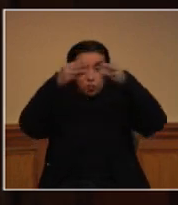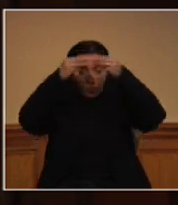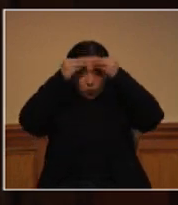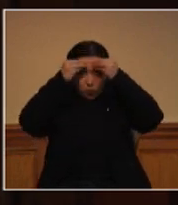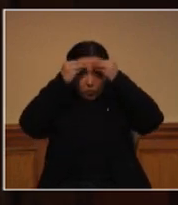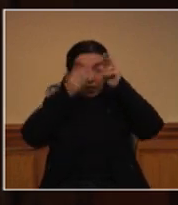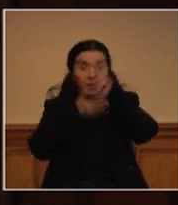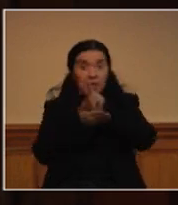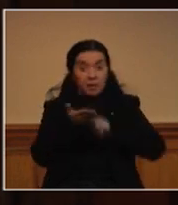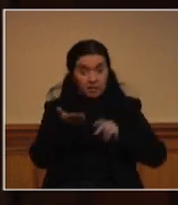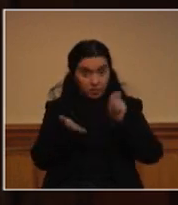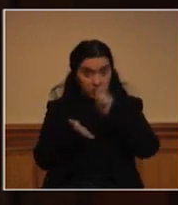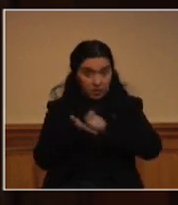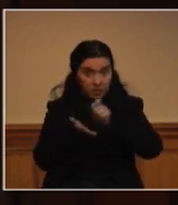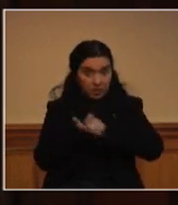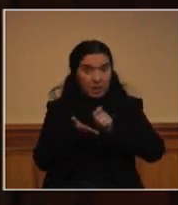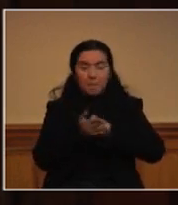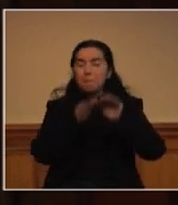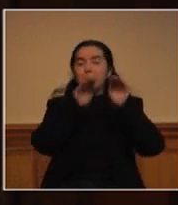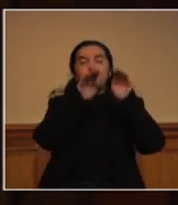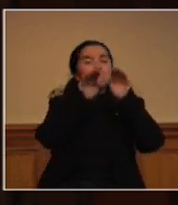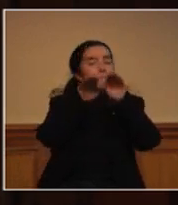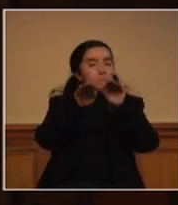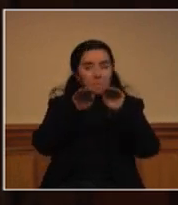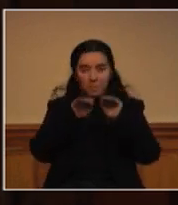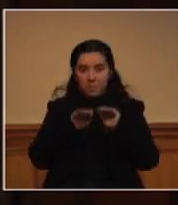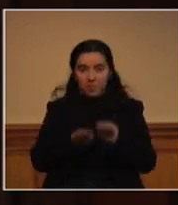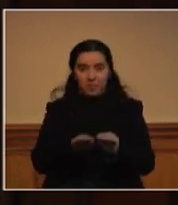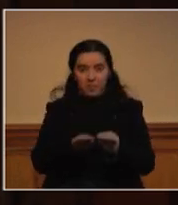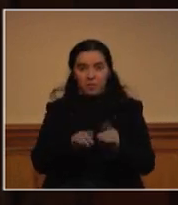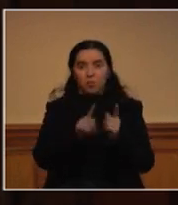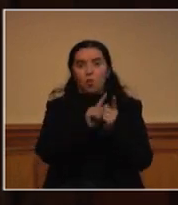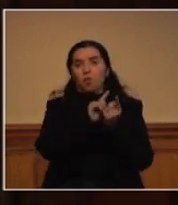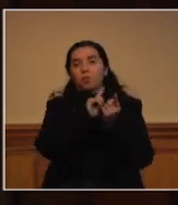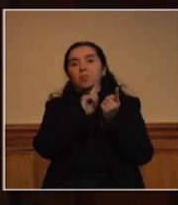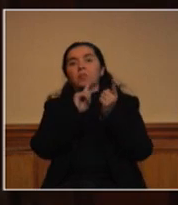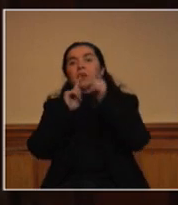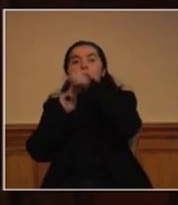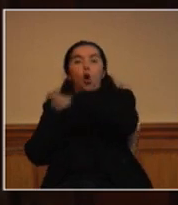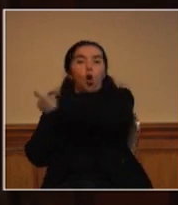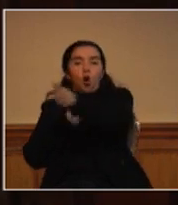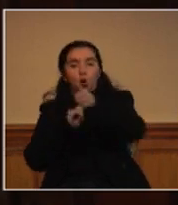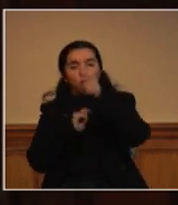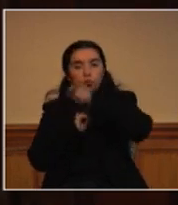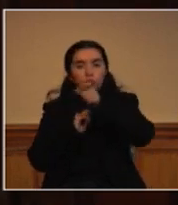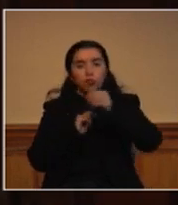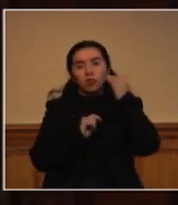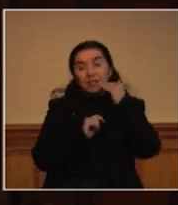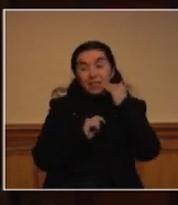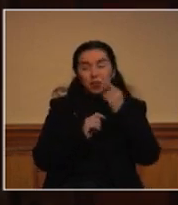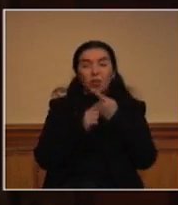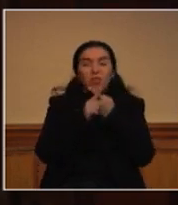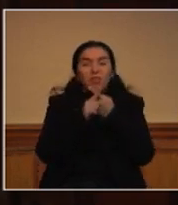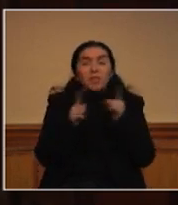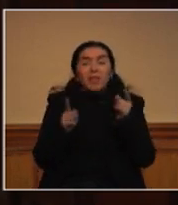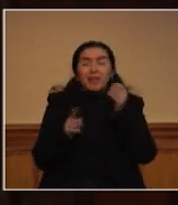de la lectoescritura es el mismo que tienen que hacer el resto de los alumnos. La